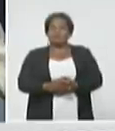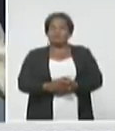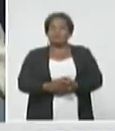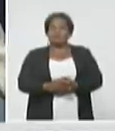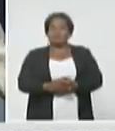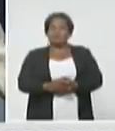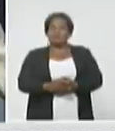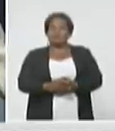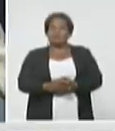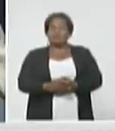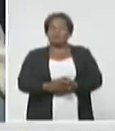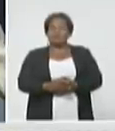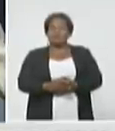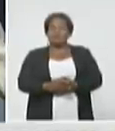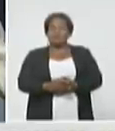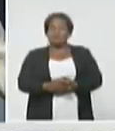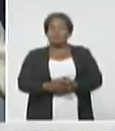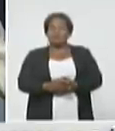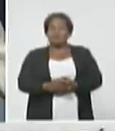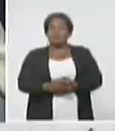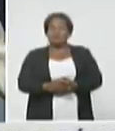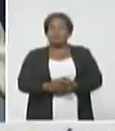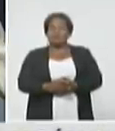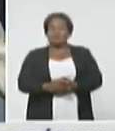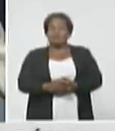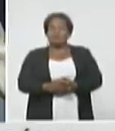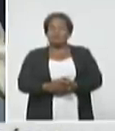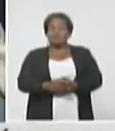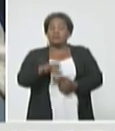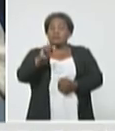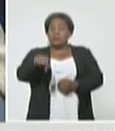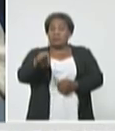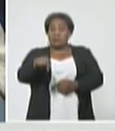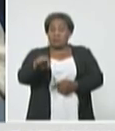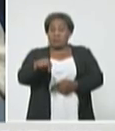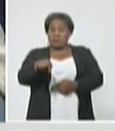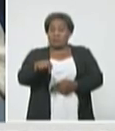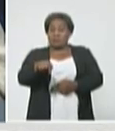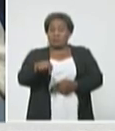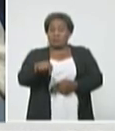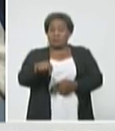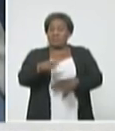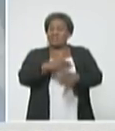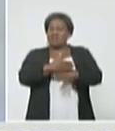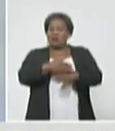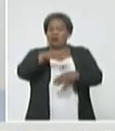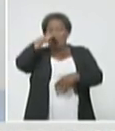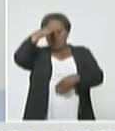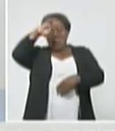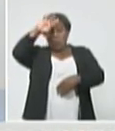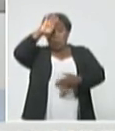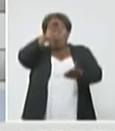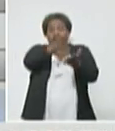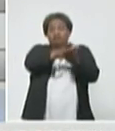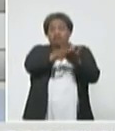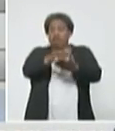y la COVID-19. Esto hace que en Cuba se acumulen